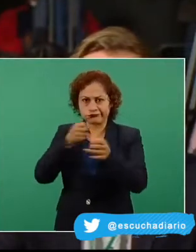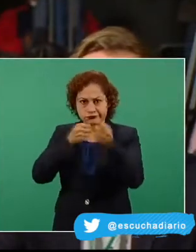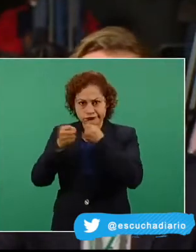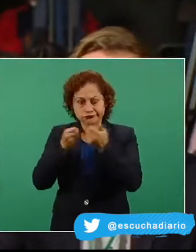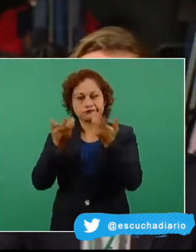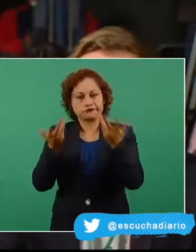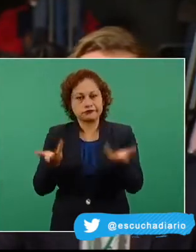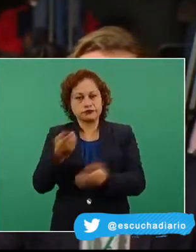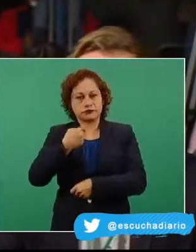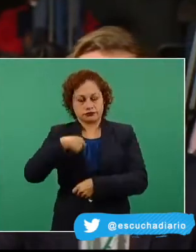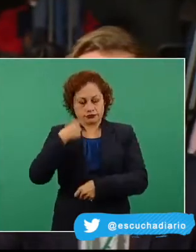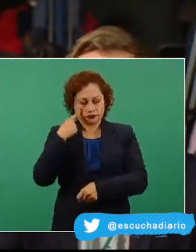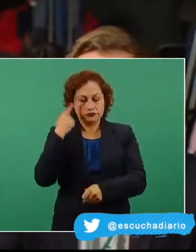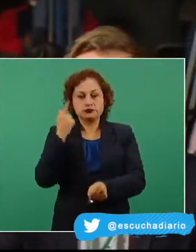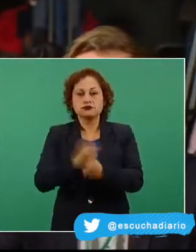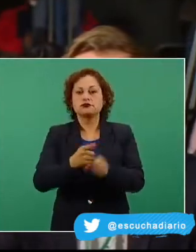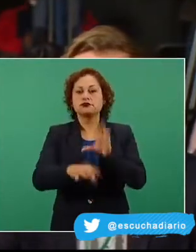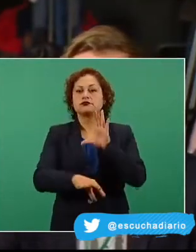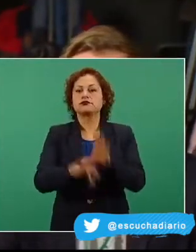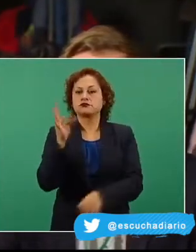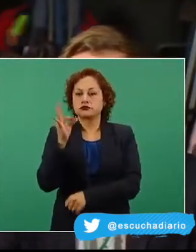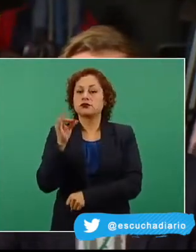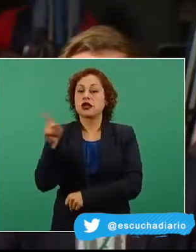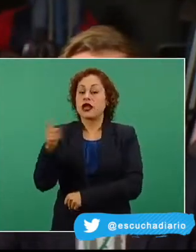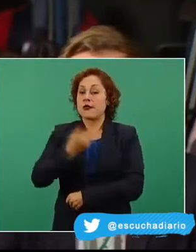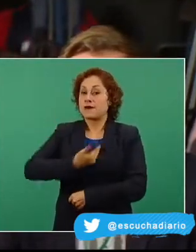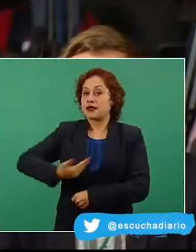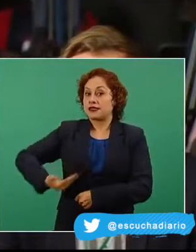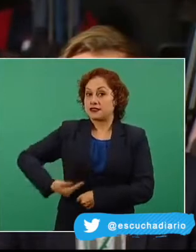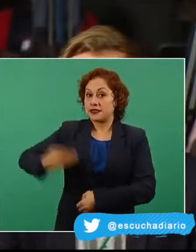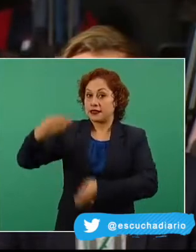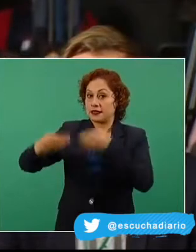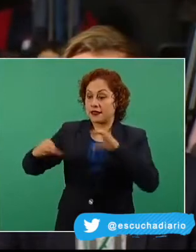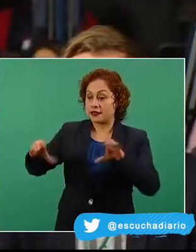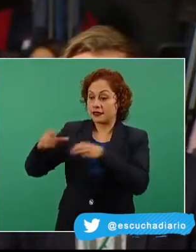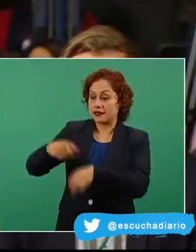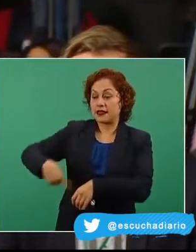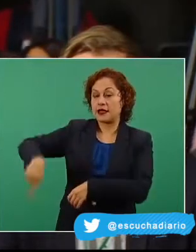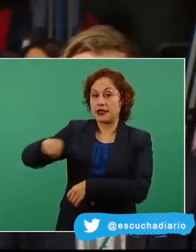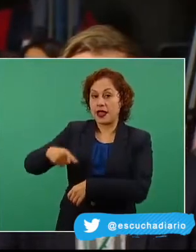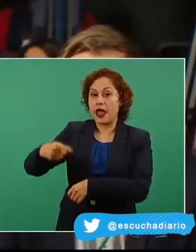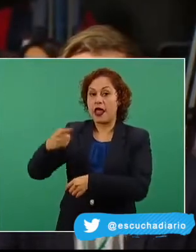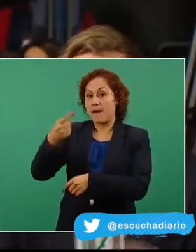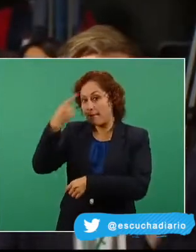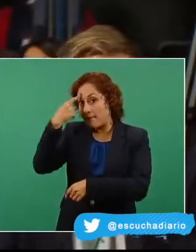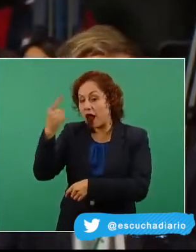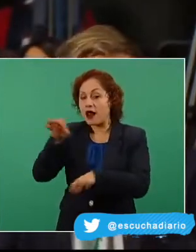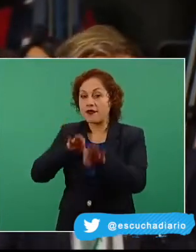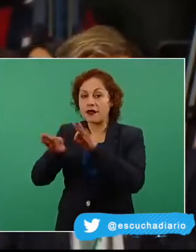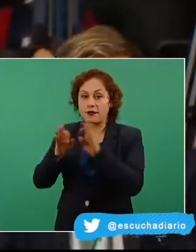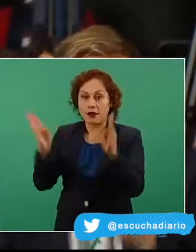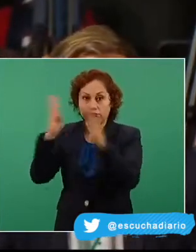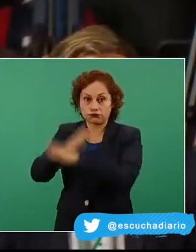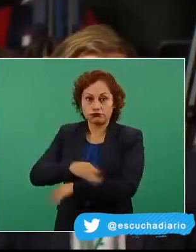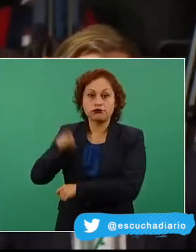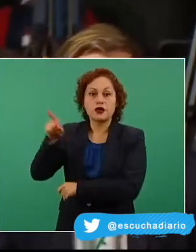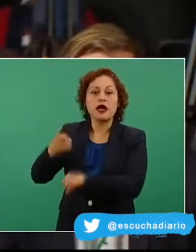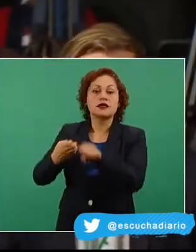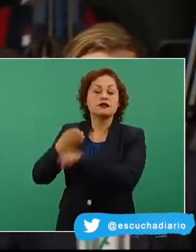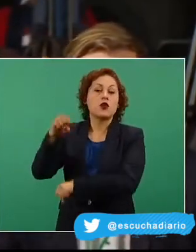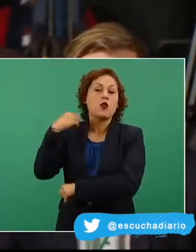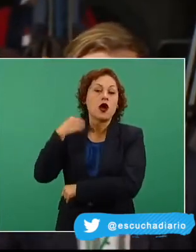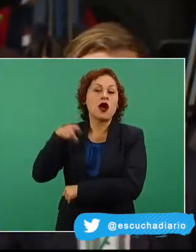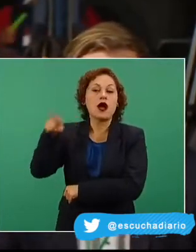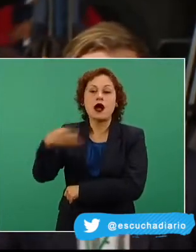templete para dar espacio a la libre manifestación de los que han sido agraviados. No hubo intercambio de ideas. Solo se concentró en una